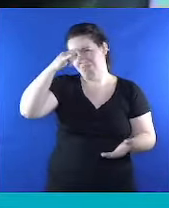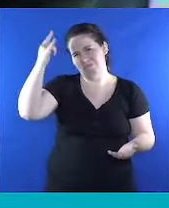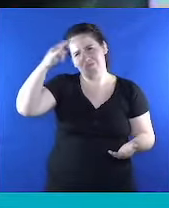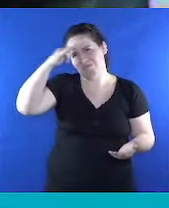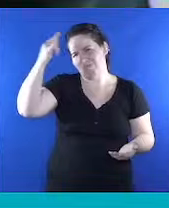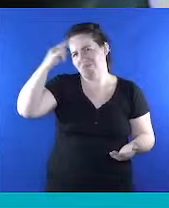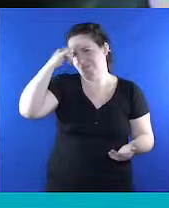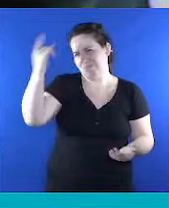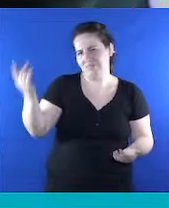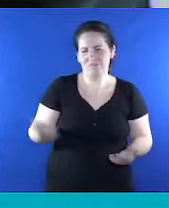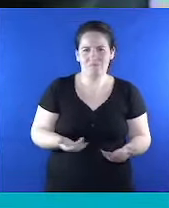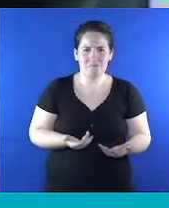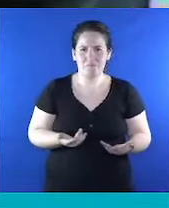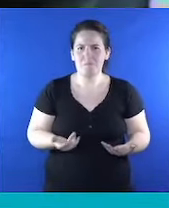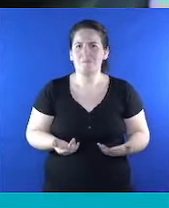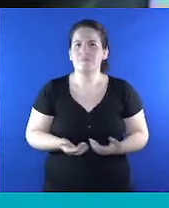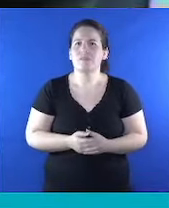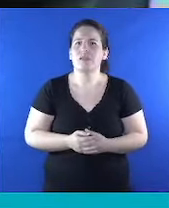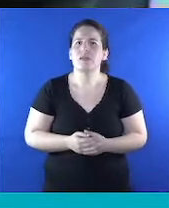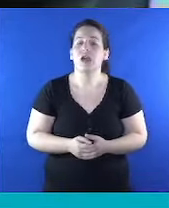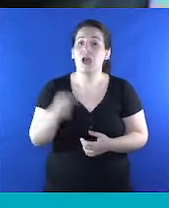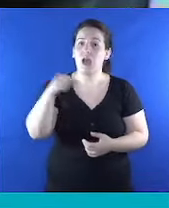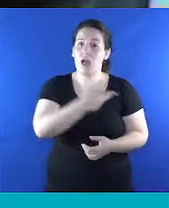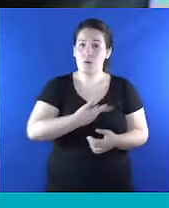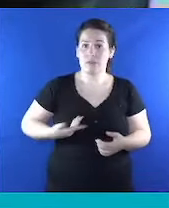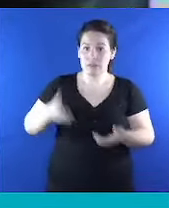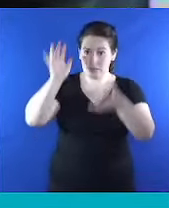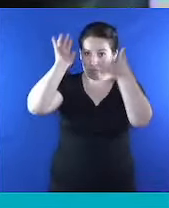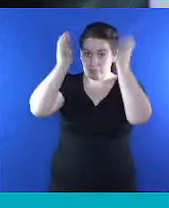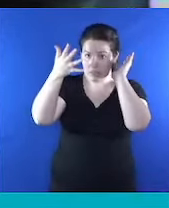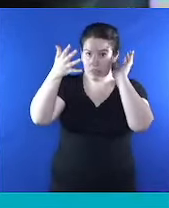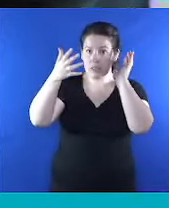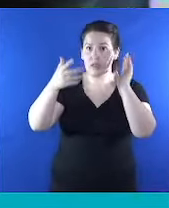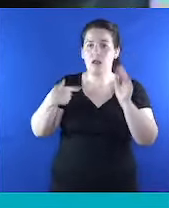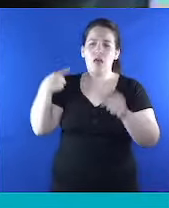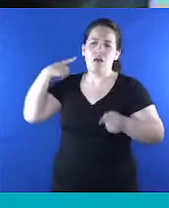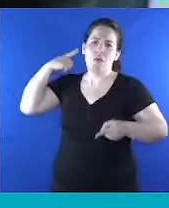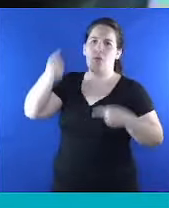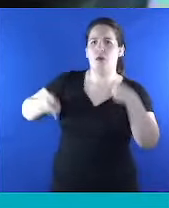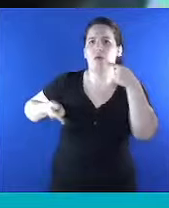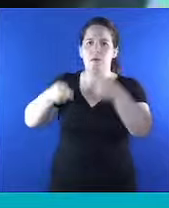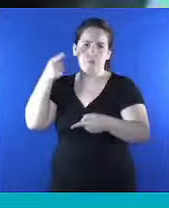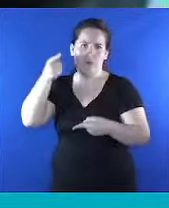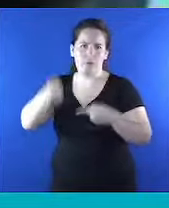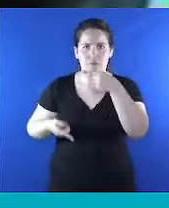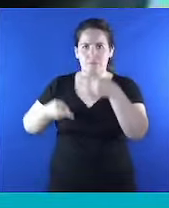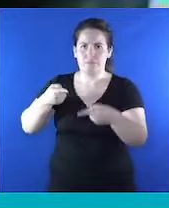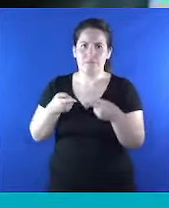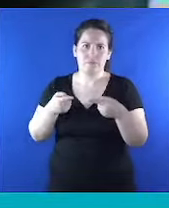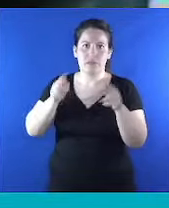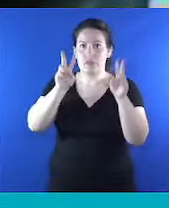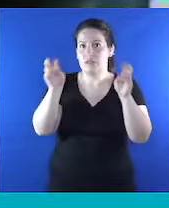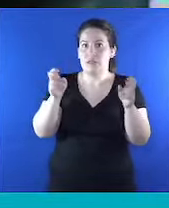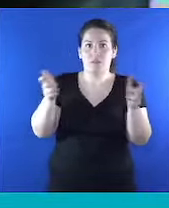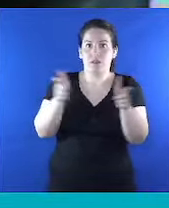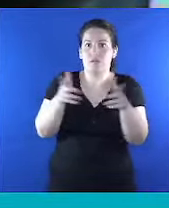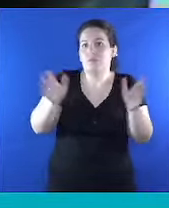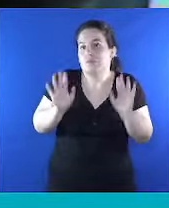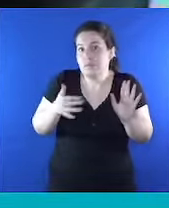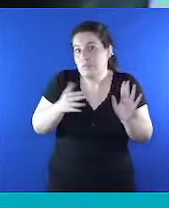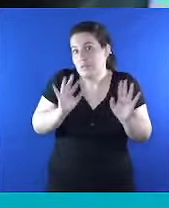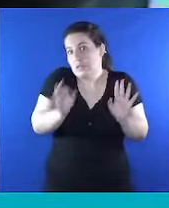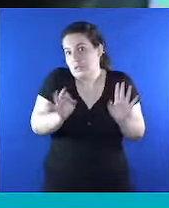chamullo el actual presidente Miley acusaba en este plan de auditoría digo porque también